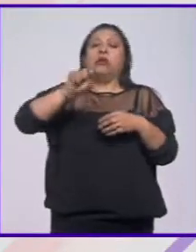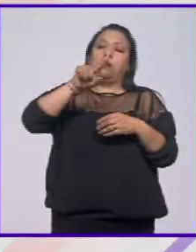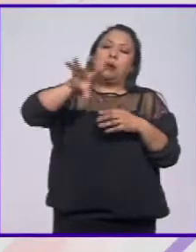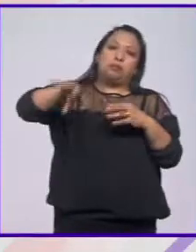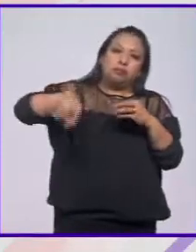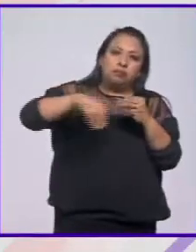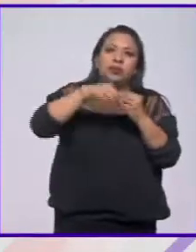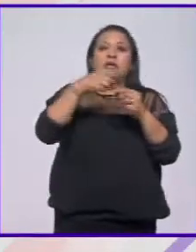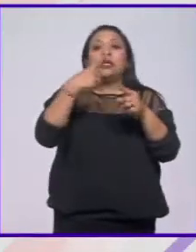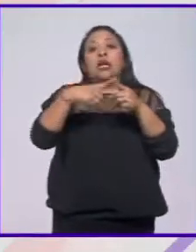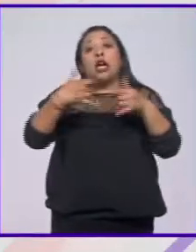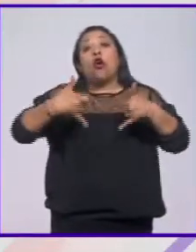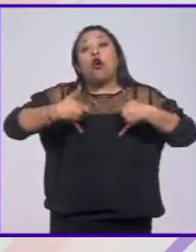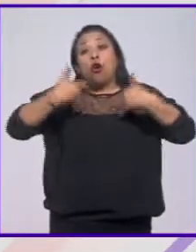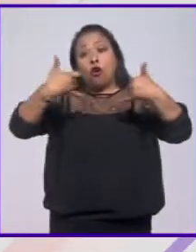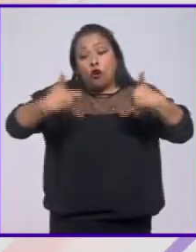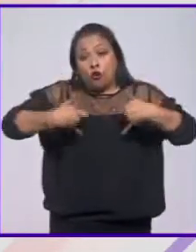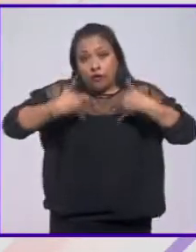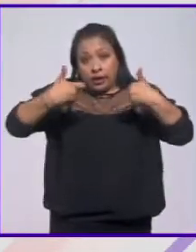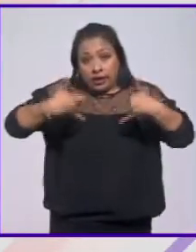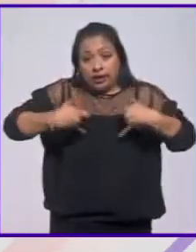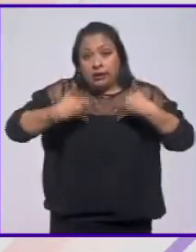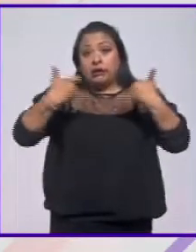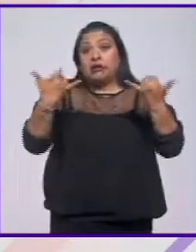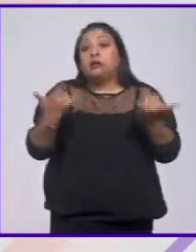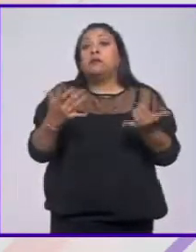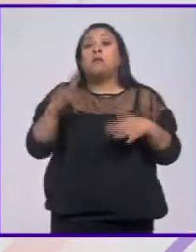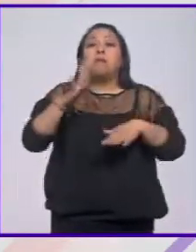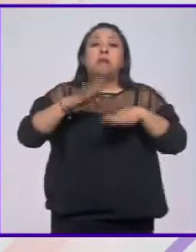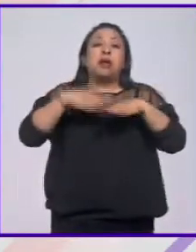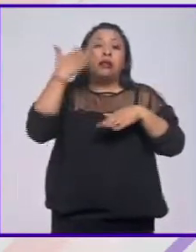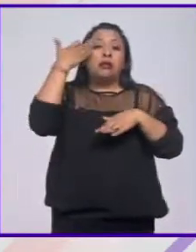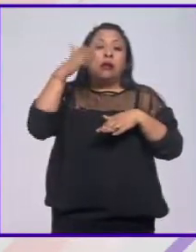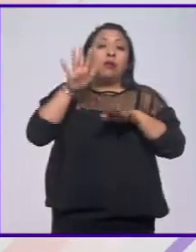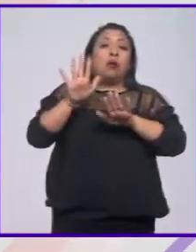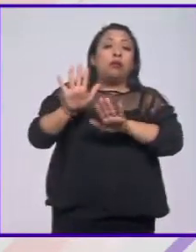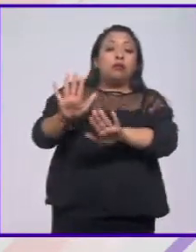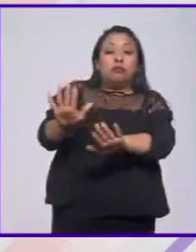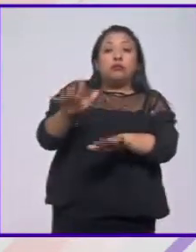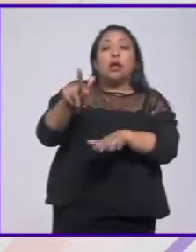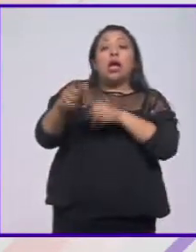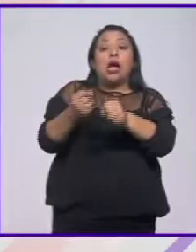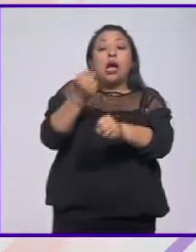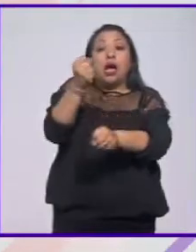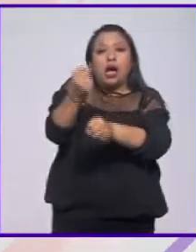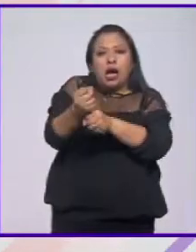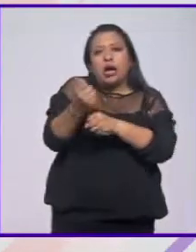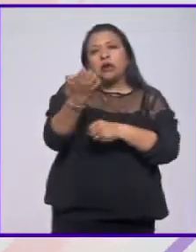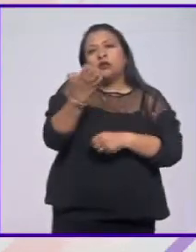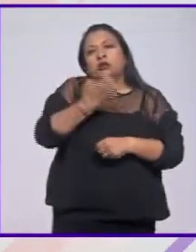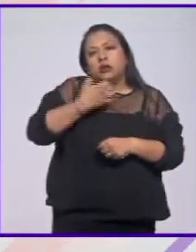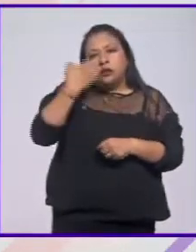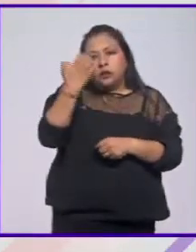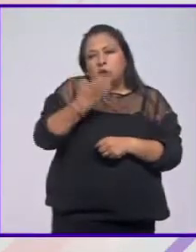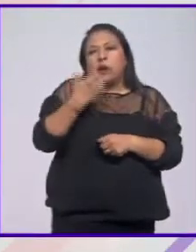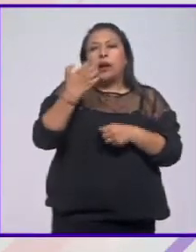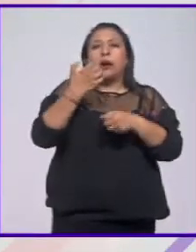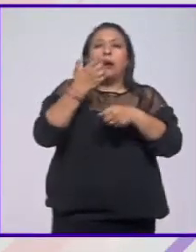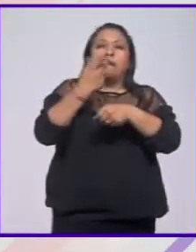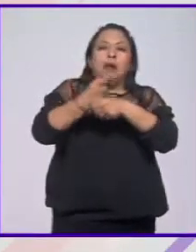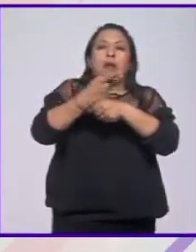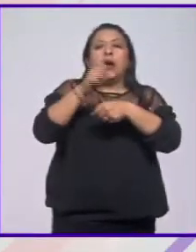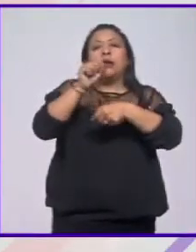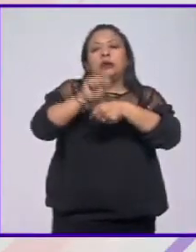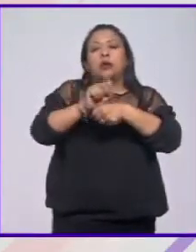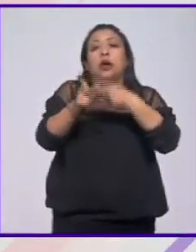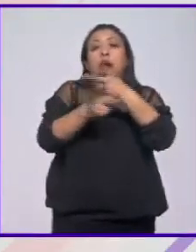además a los jóvenes que pasaron la mayor parte de sus años de escolaridad, digamos, primaria, secundaria y